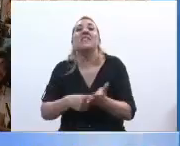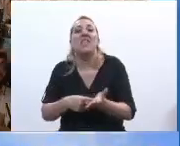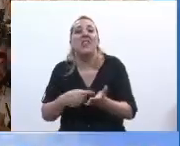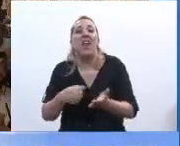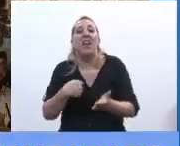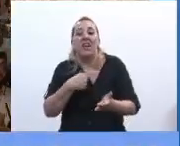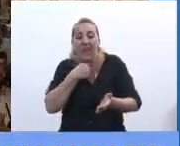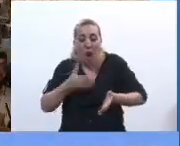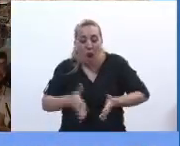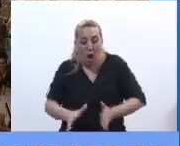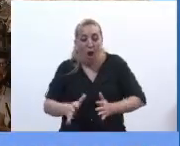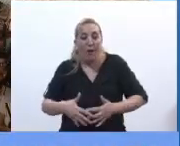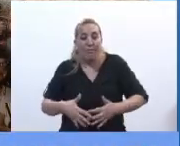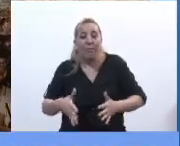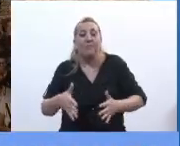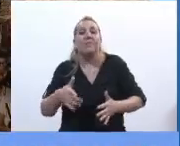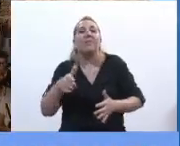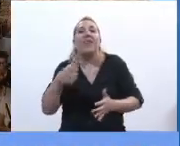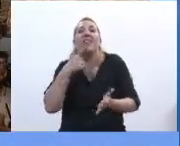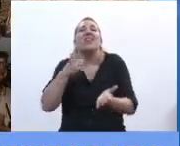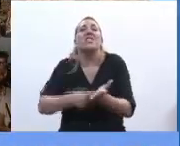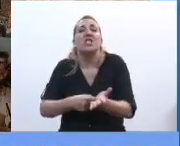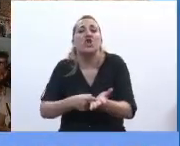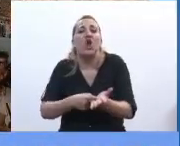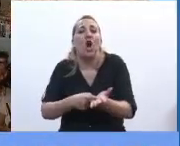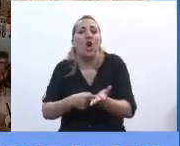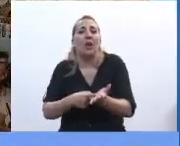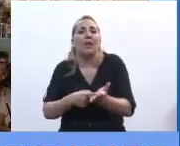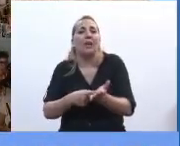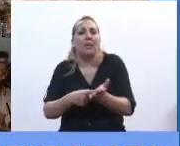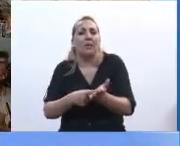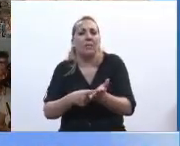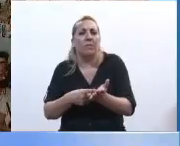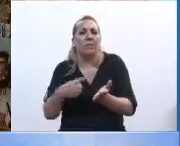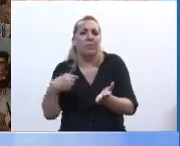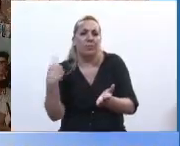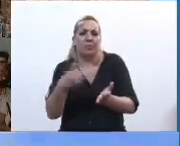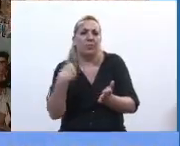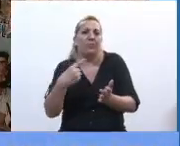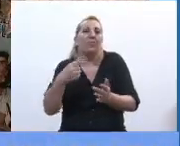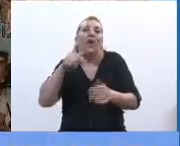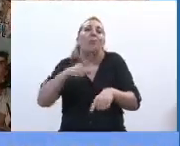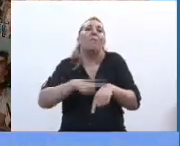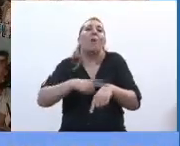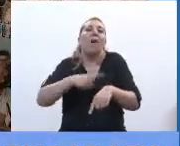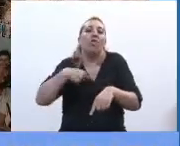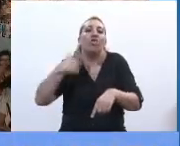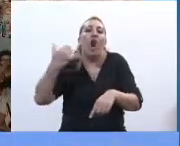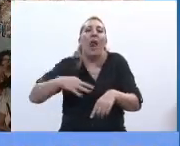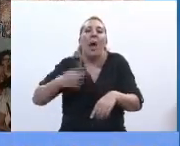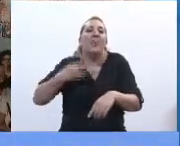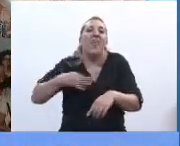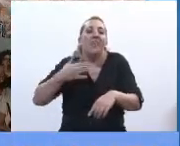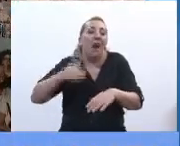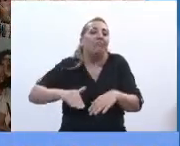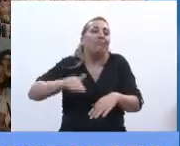padres es una decisión que vamos tomando a lo largo de nuestras vidas y que hay